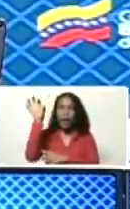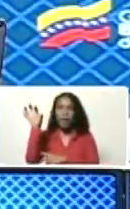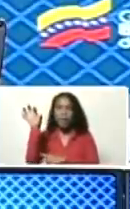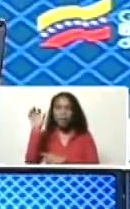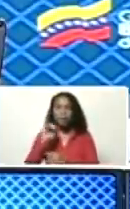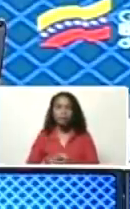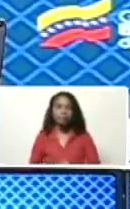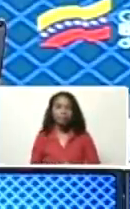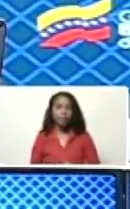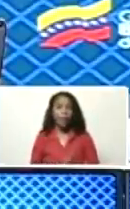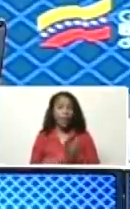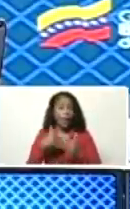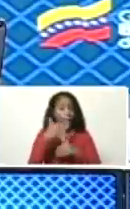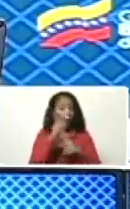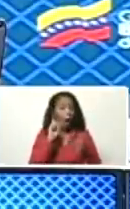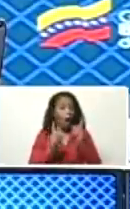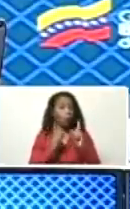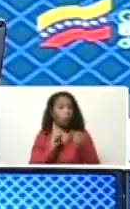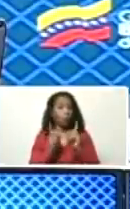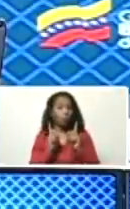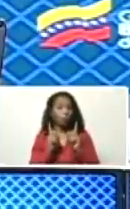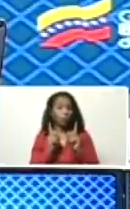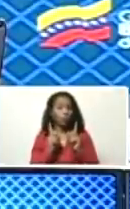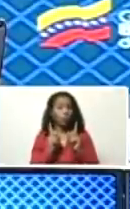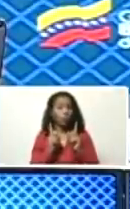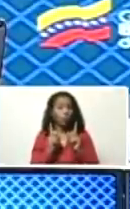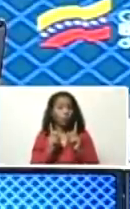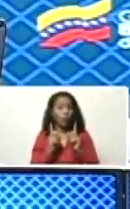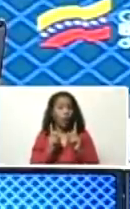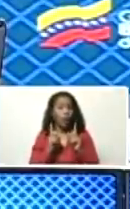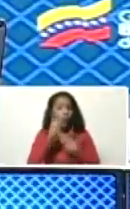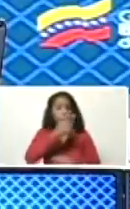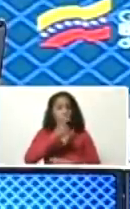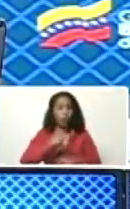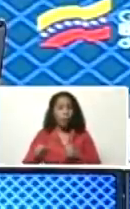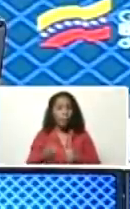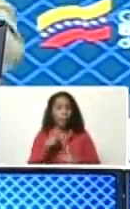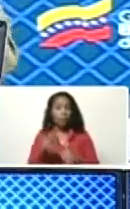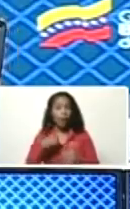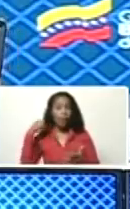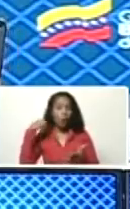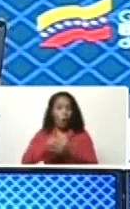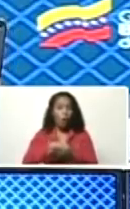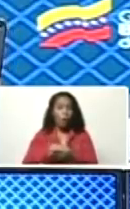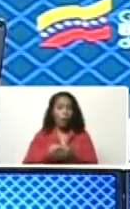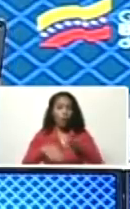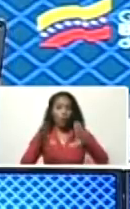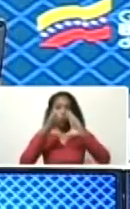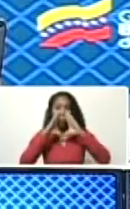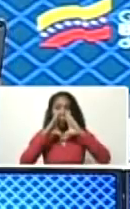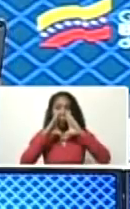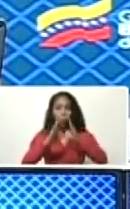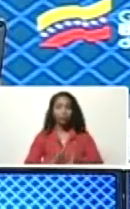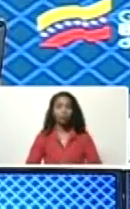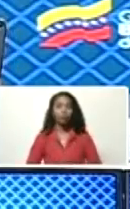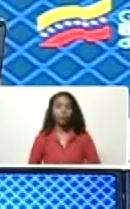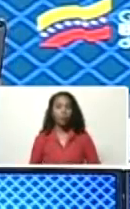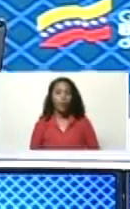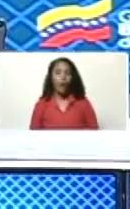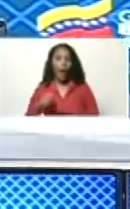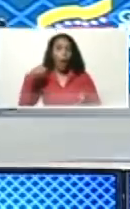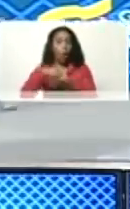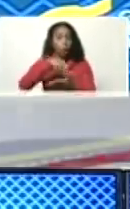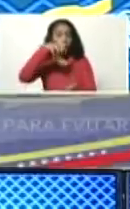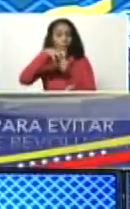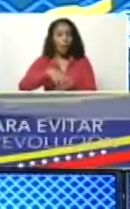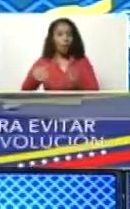Luego, algunos de los actores principales del golpe confesaron. El golpe de